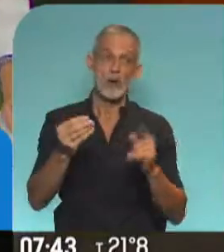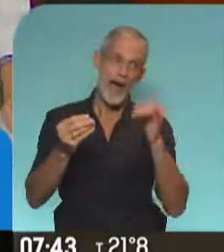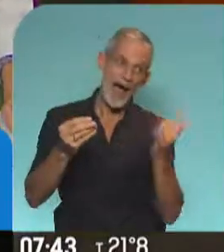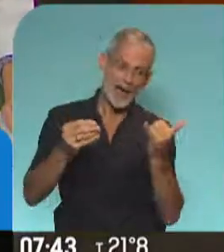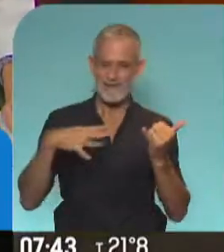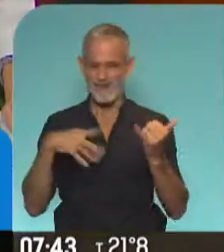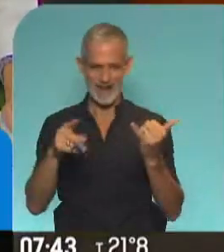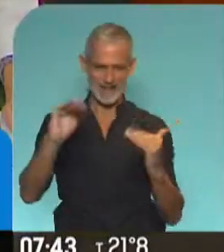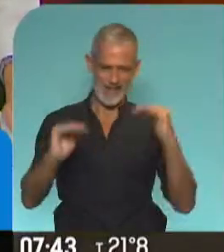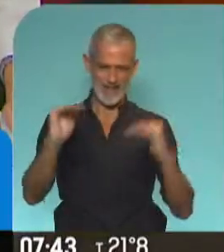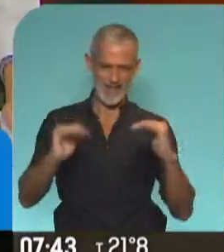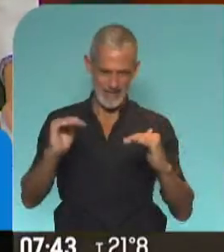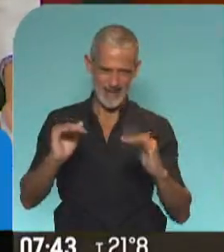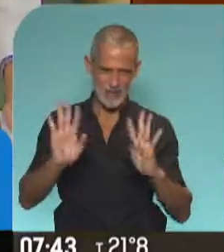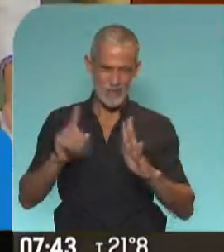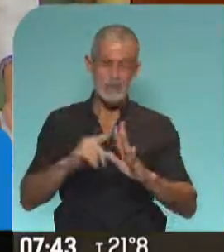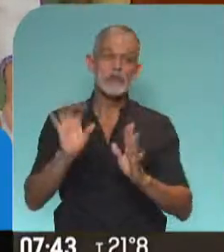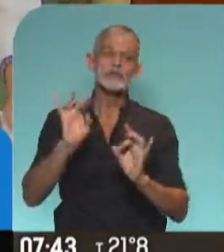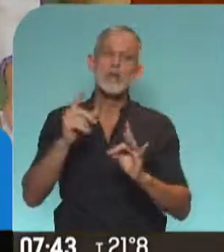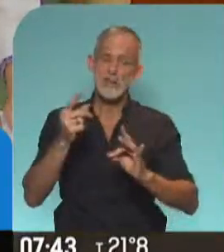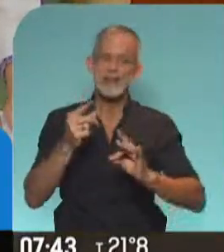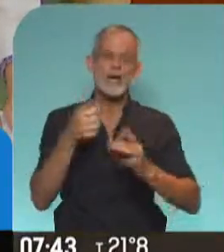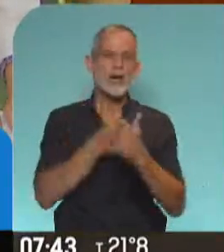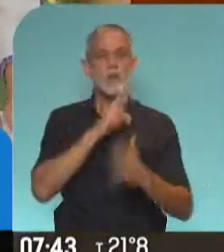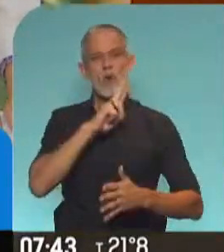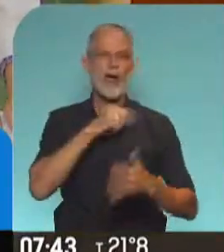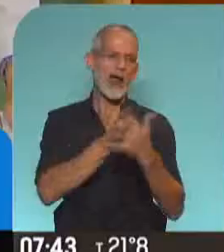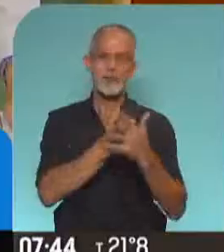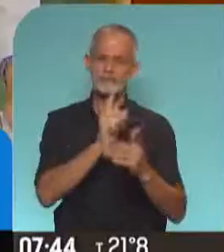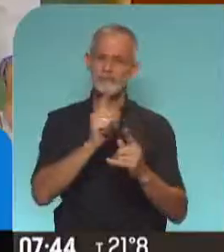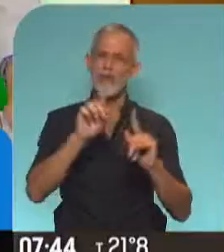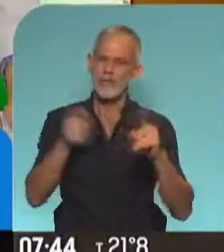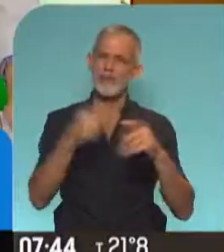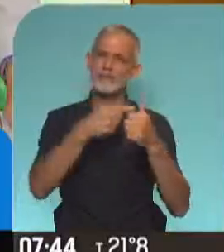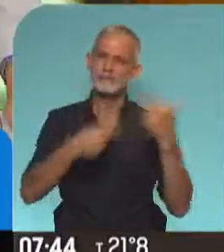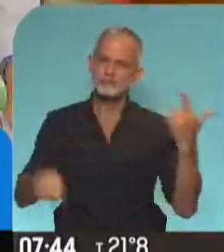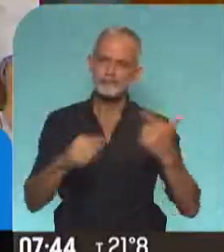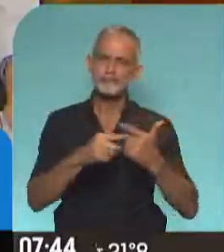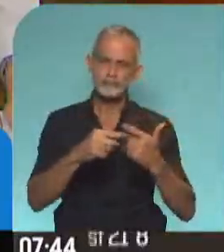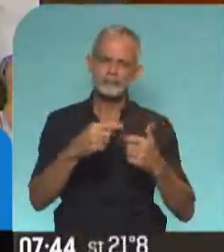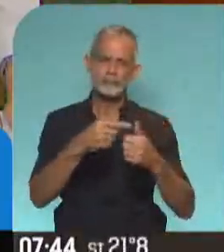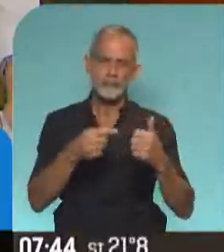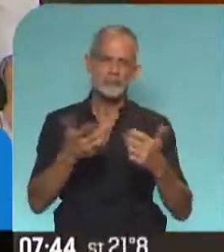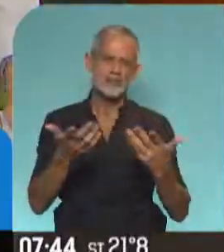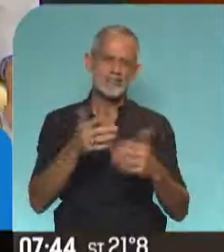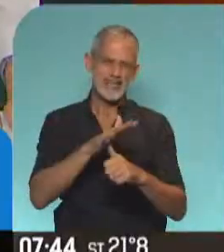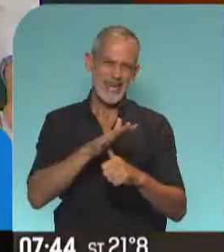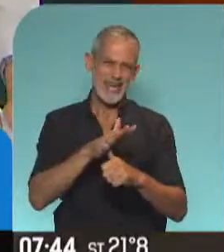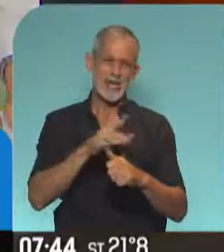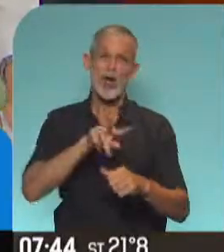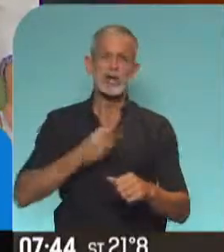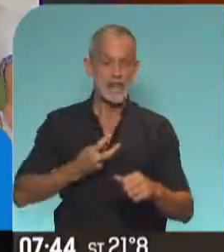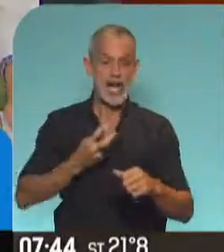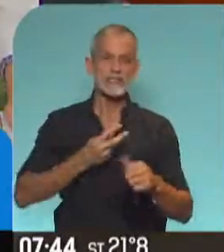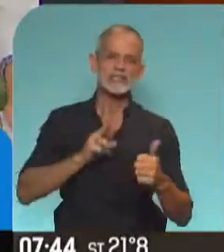tiene que ver con esto que decíamos recién, no tiene solamente que ver con las luchas de las mujeres, sino también con las diversidades, en este caso las personas trans